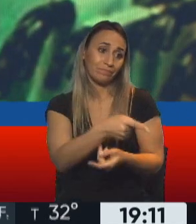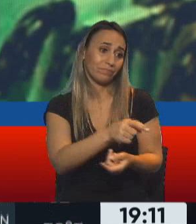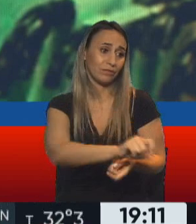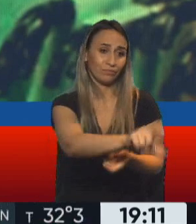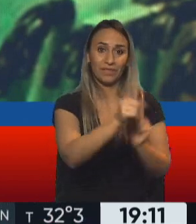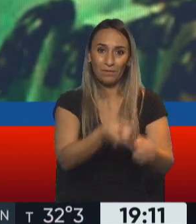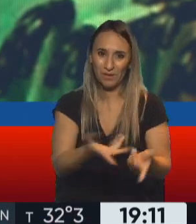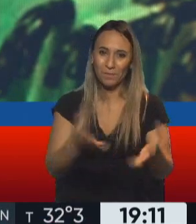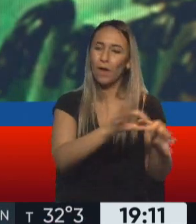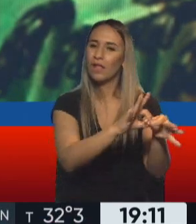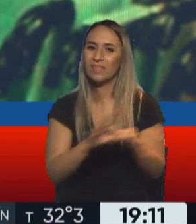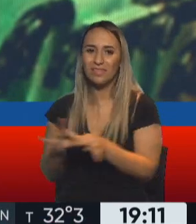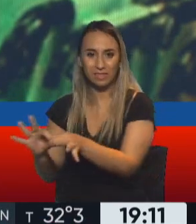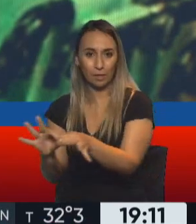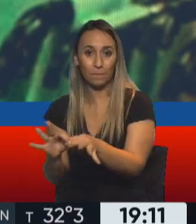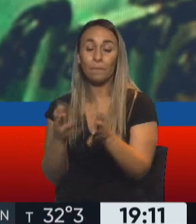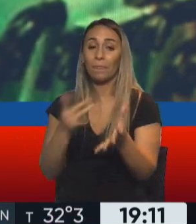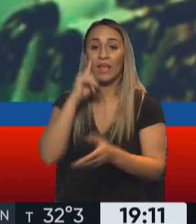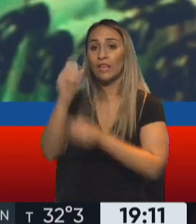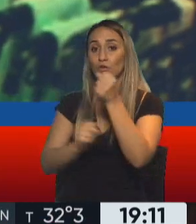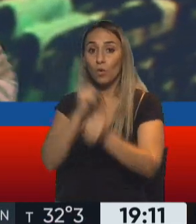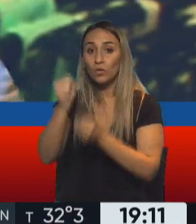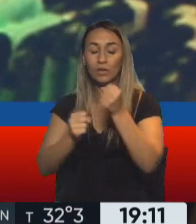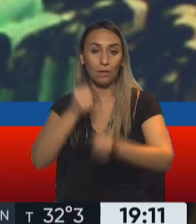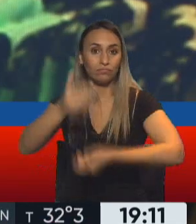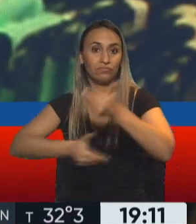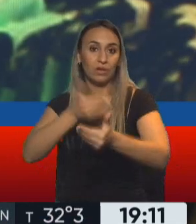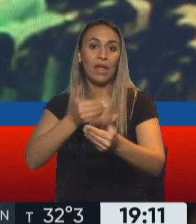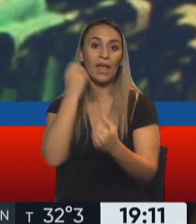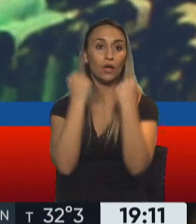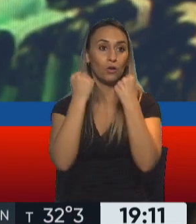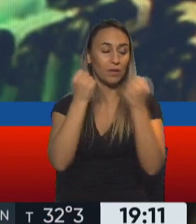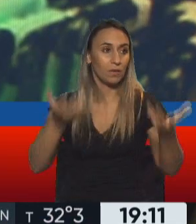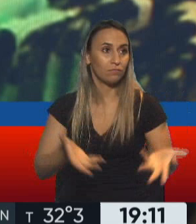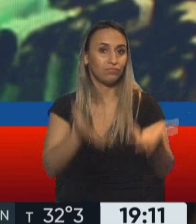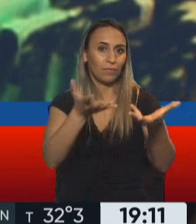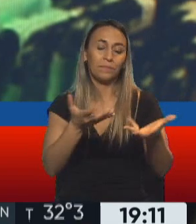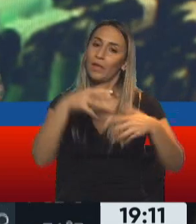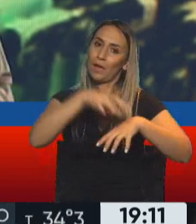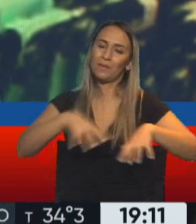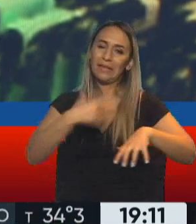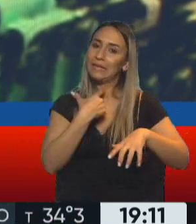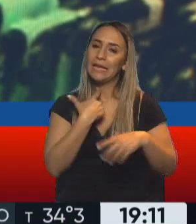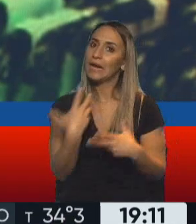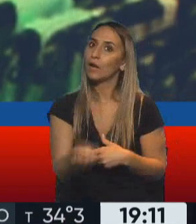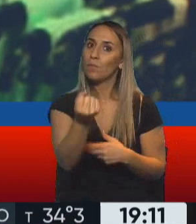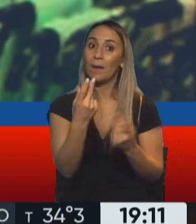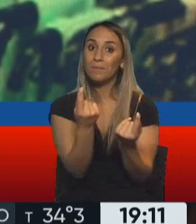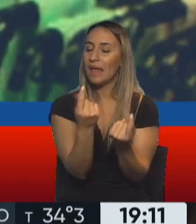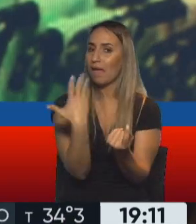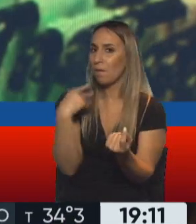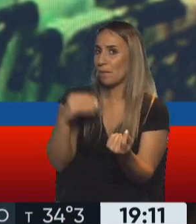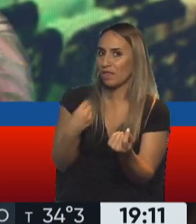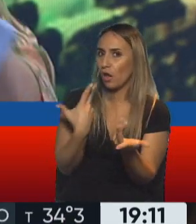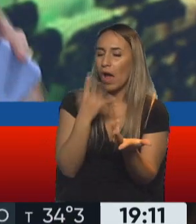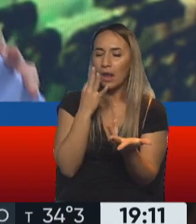actividad industrial creciendo y la economía creciendo hicieron que las empresas quisieran recuperar mayor márgenes de ganancia. Así que hay ¿qué quiero decir con esto?